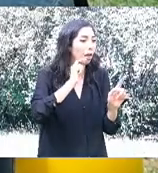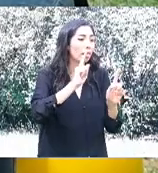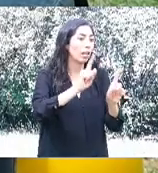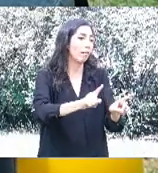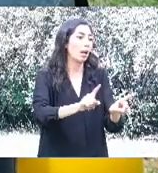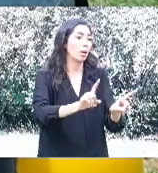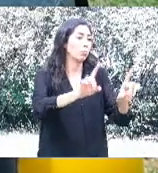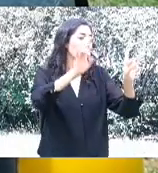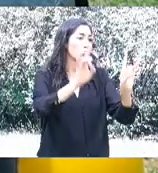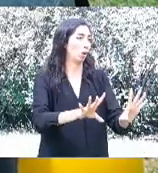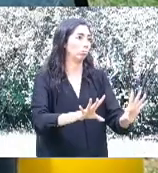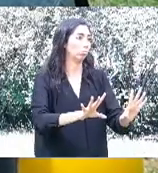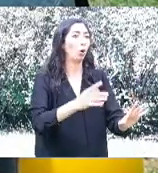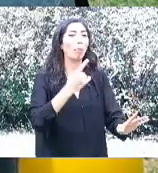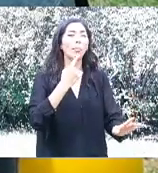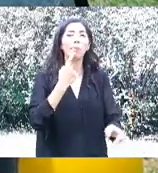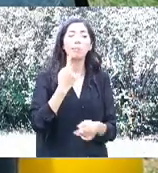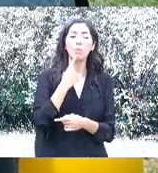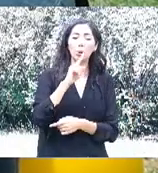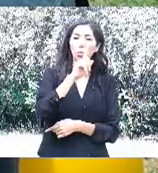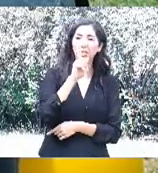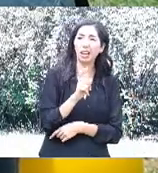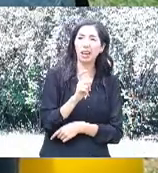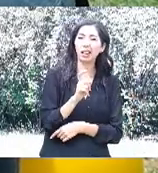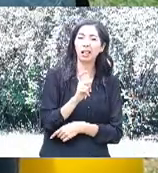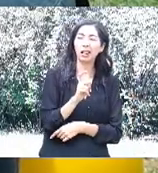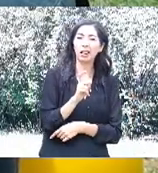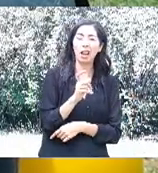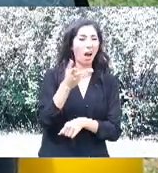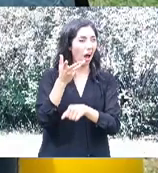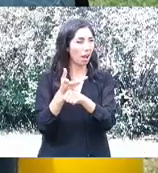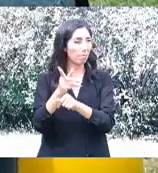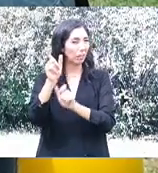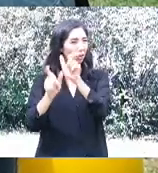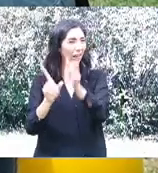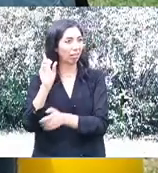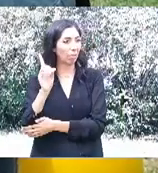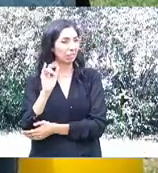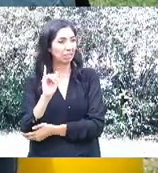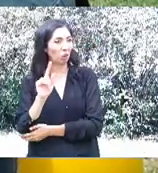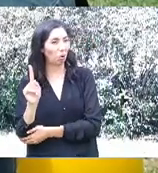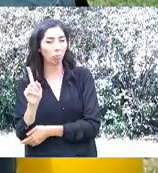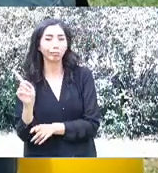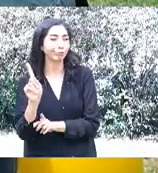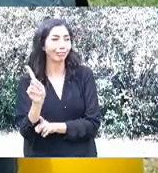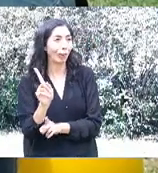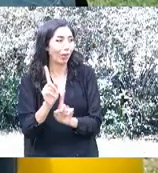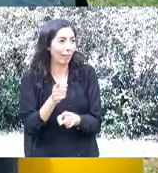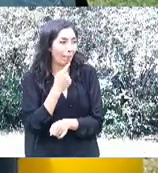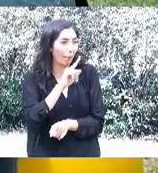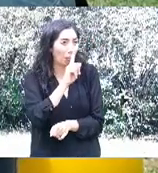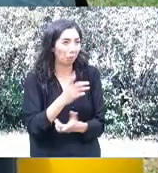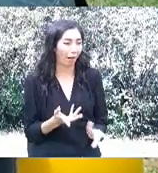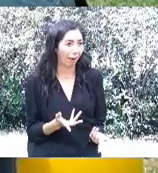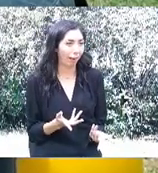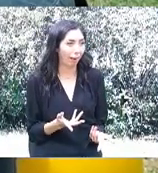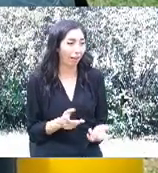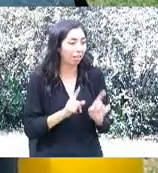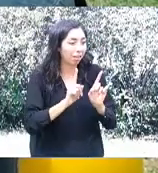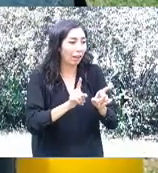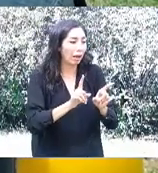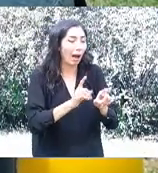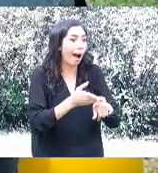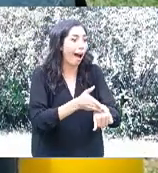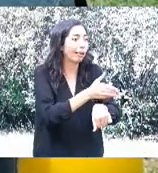eh preguntarse que si es que va o qui no va eh deberíamos de poder eh tener